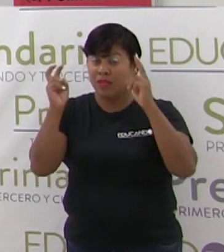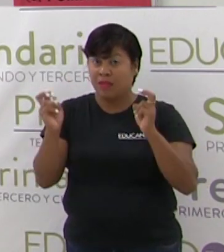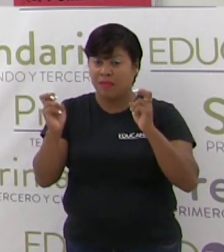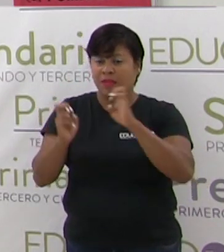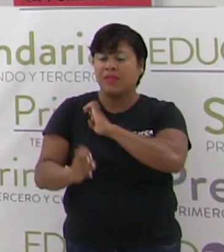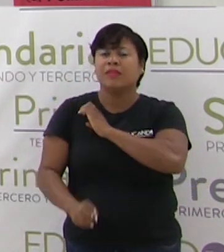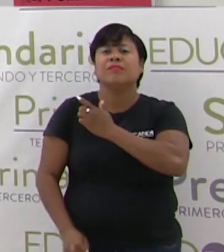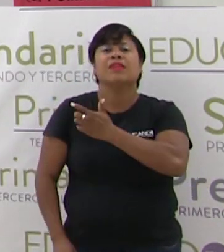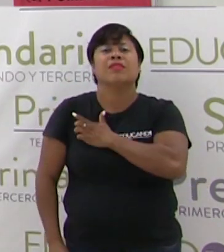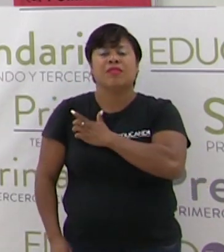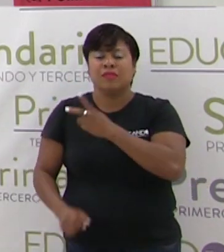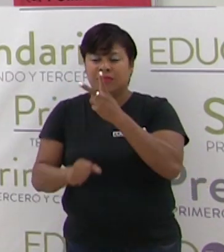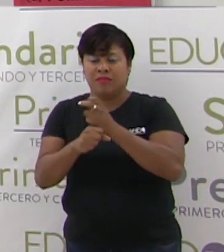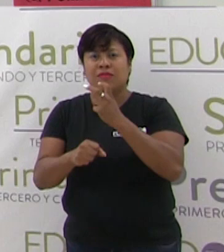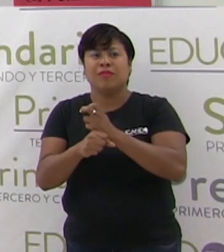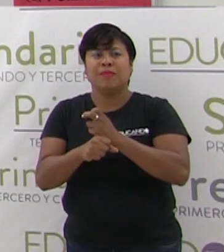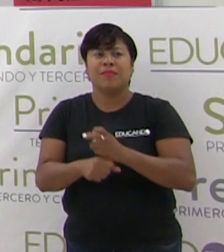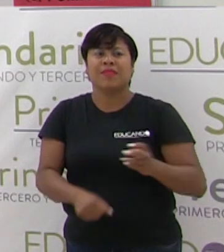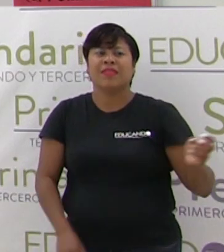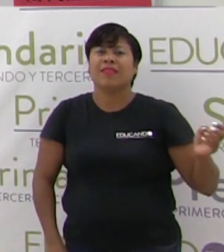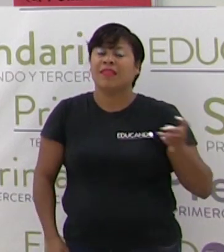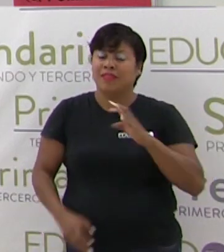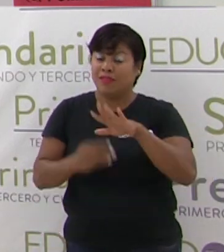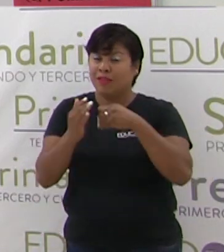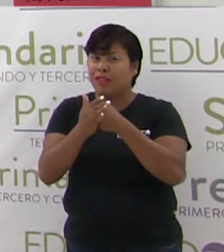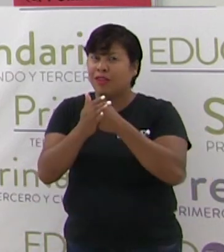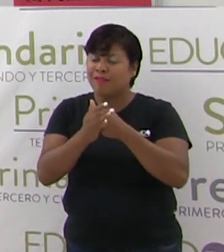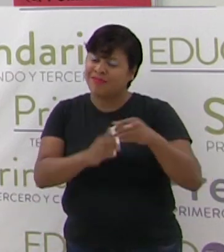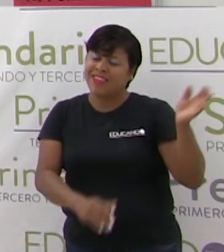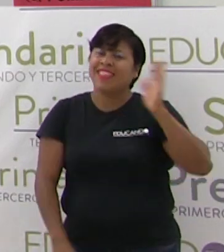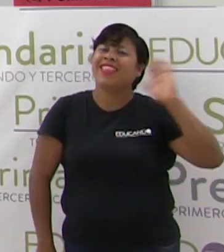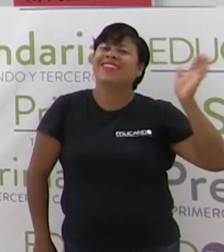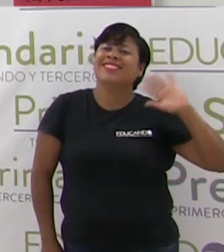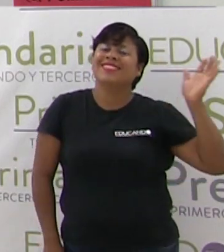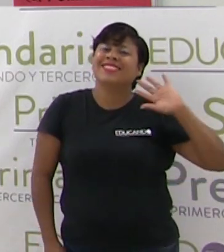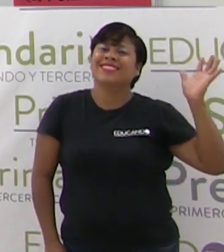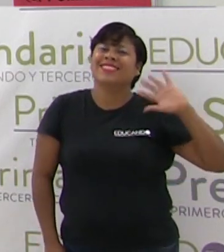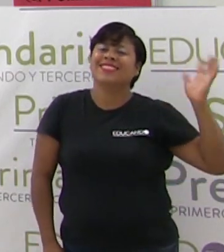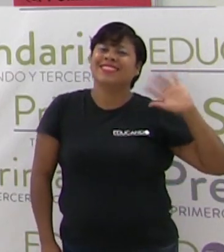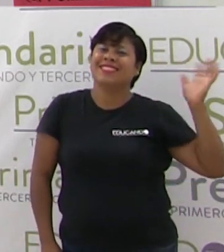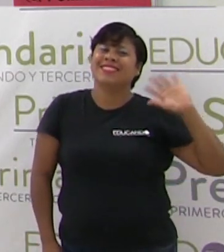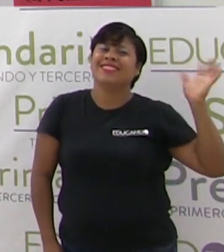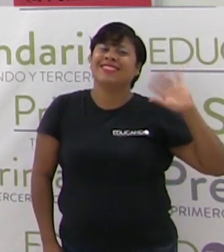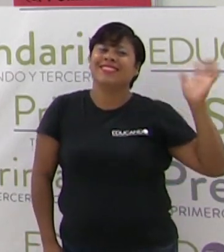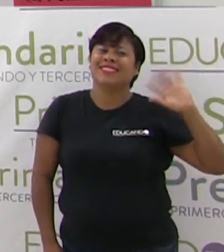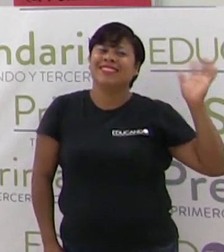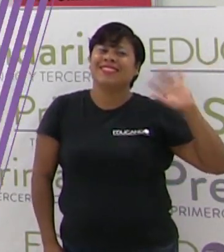tema de español segundo grado. Eso es todo. Hasta pronto.